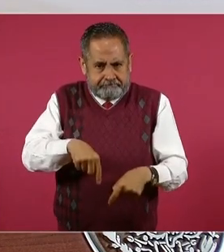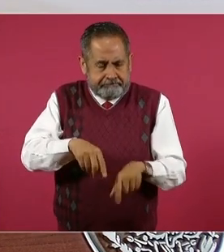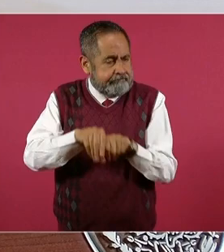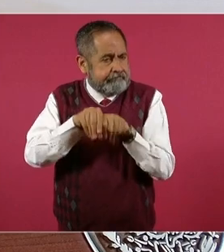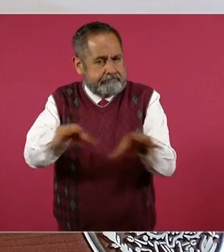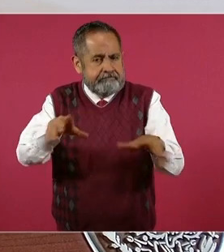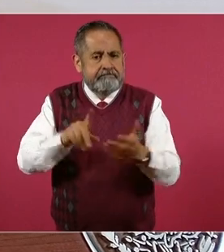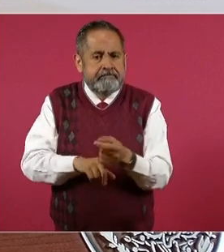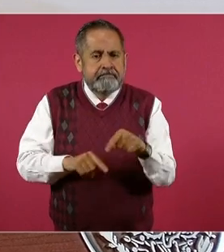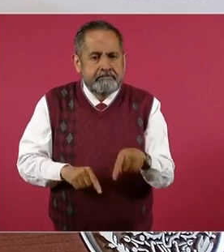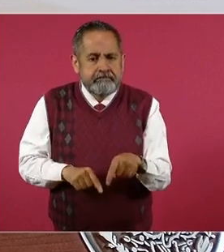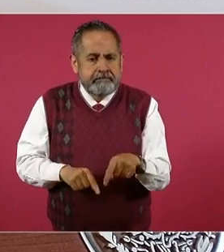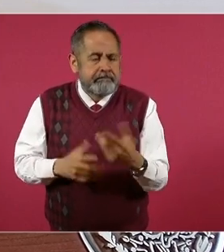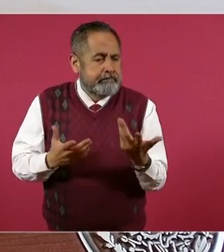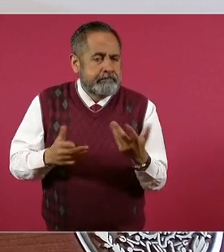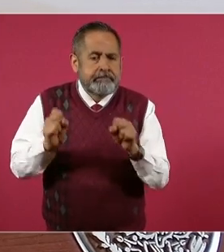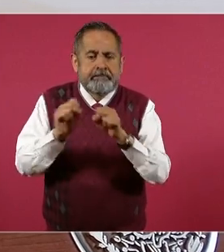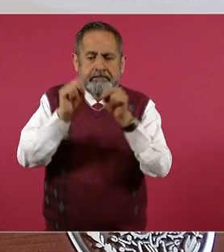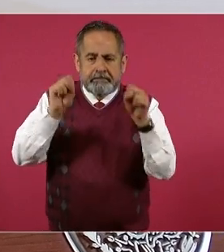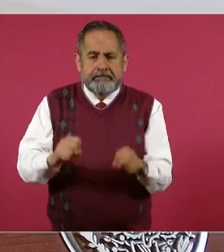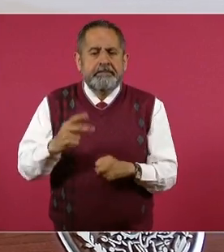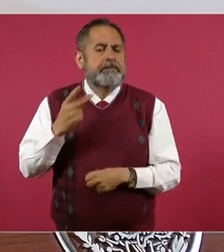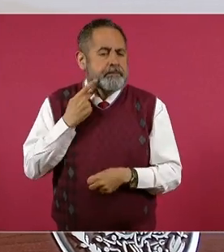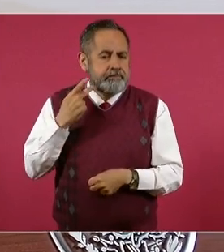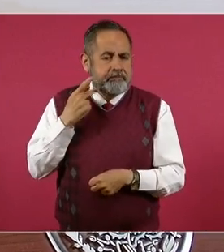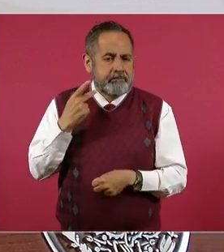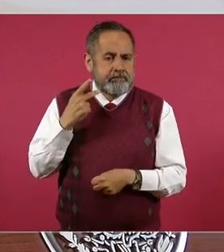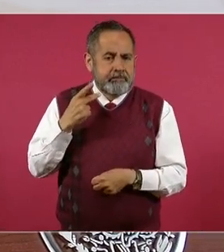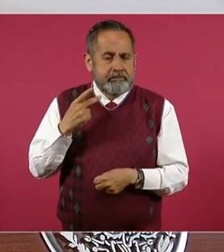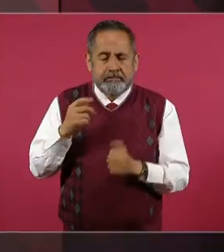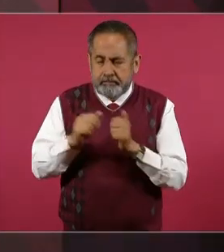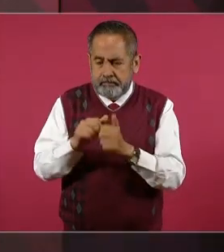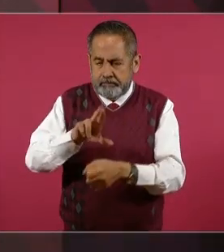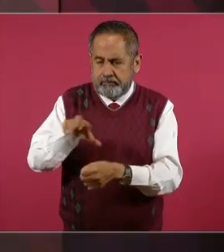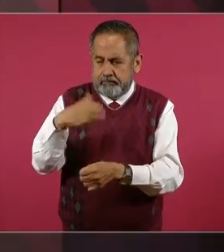de un sistema político presidencial.